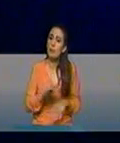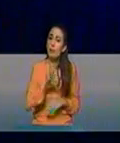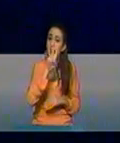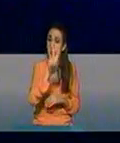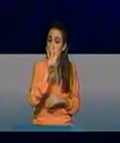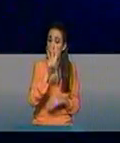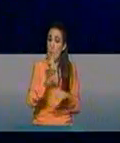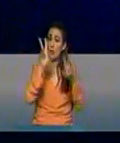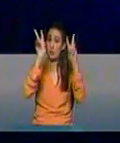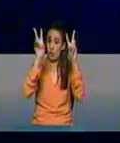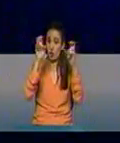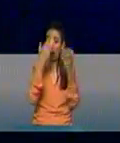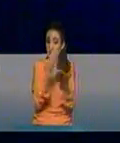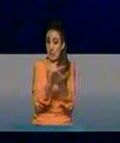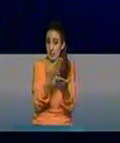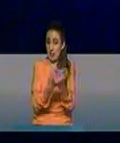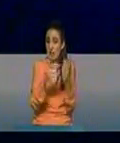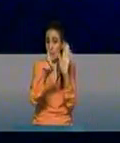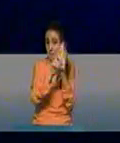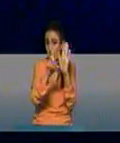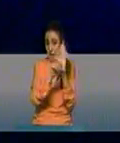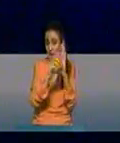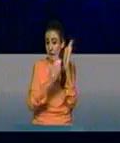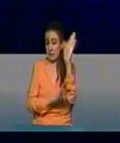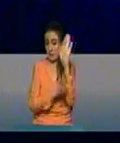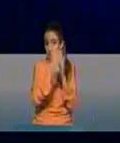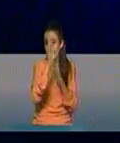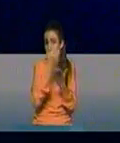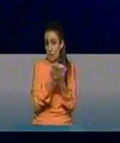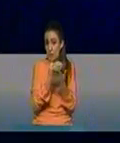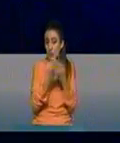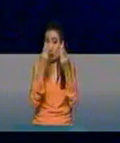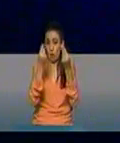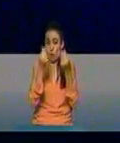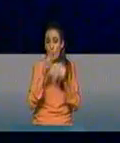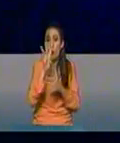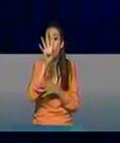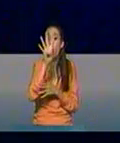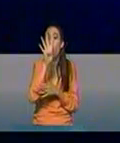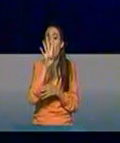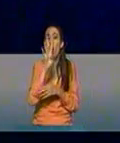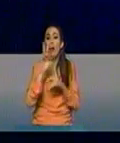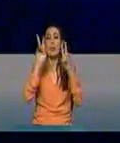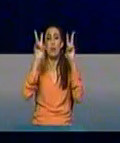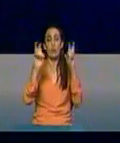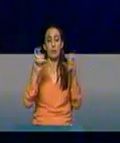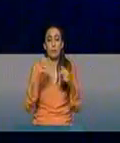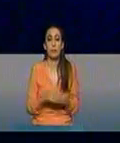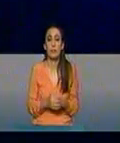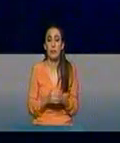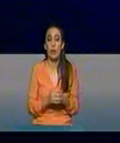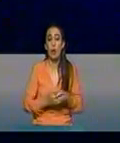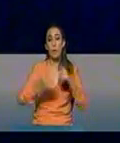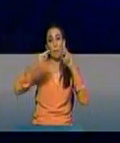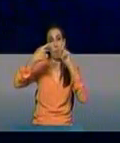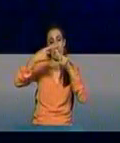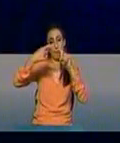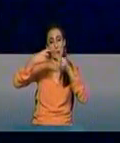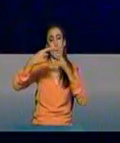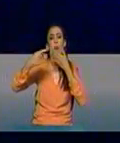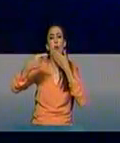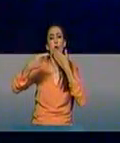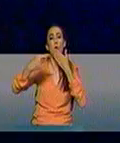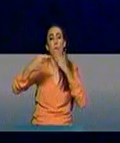que hemos planteado dentro de la ley de crecimiento económico, como lo han mencionado nuestros amigos en Quito. Uno, lo principal es